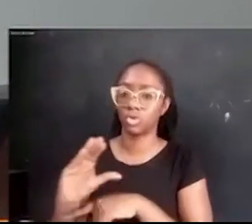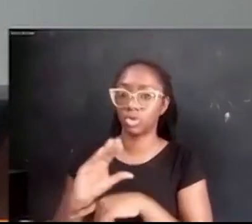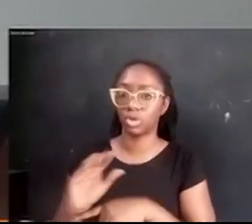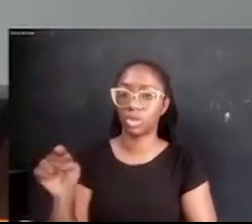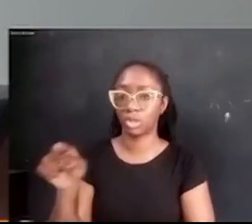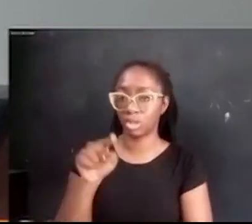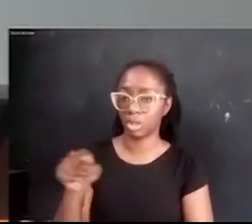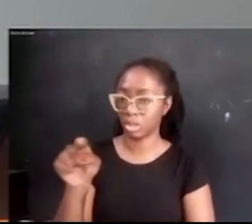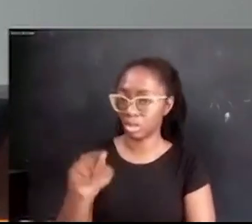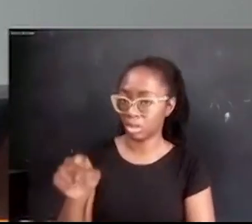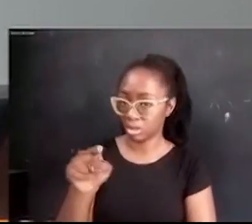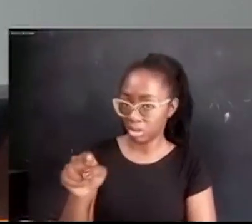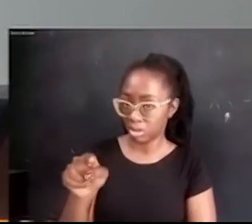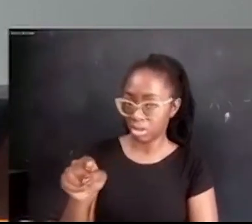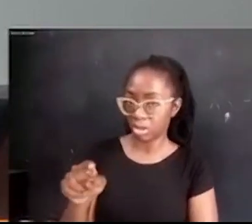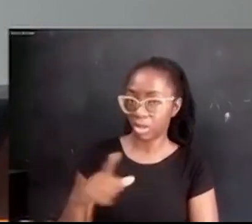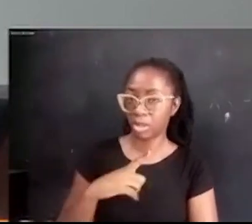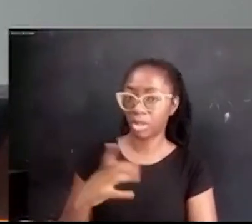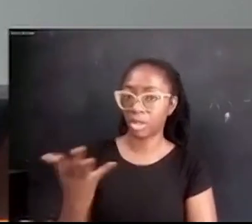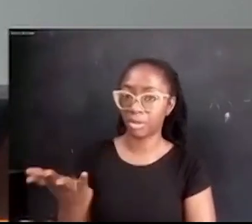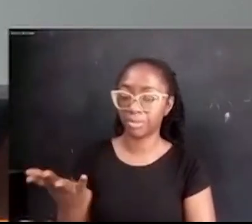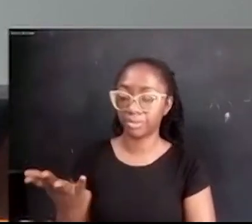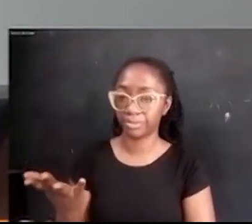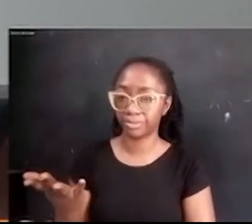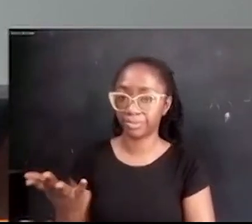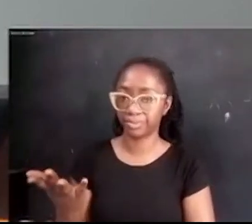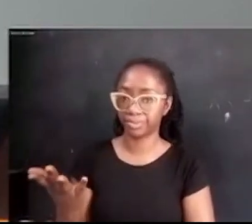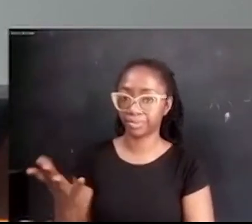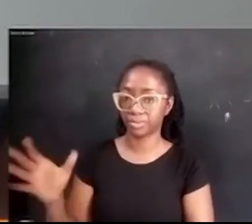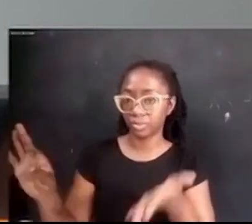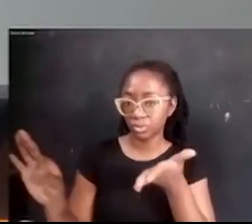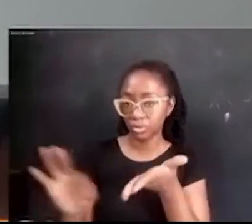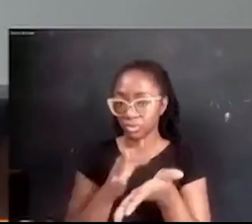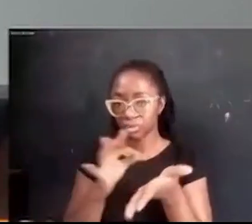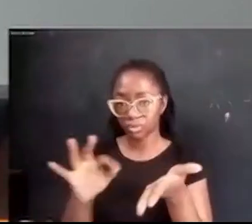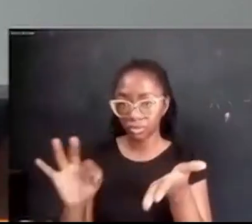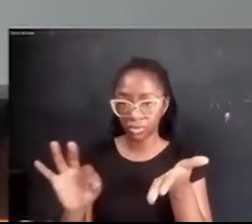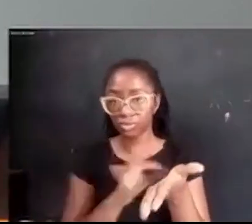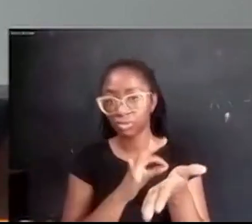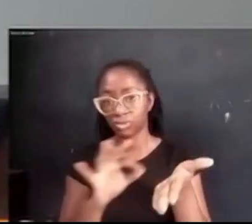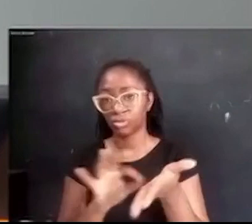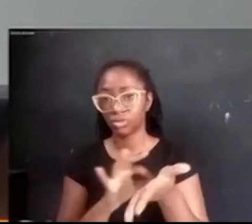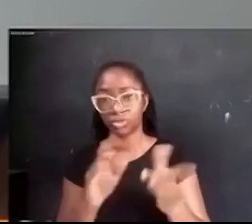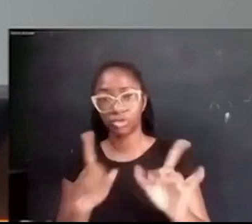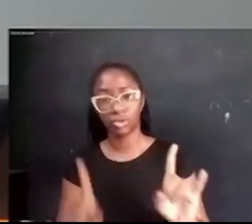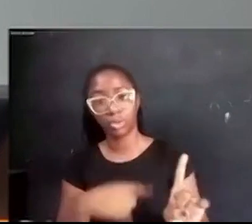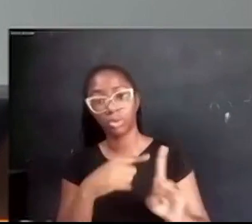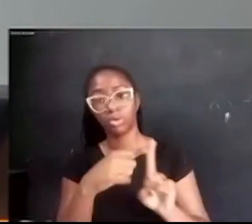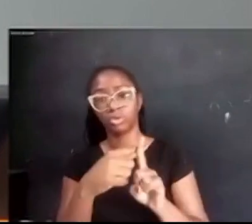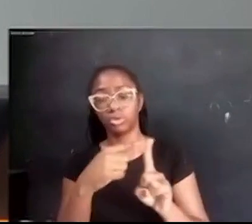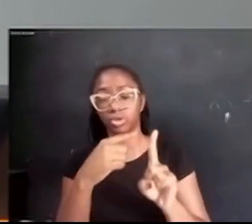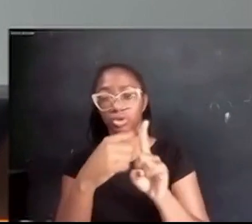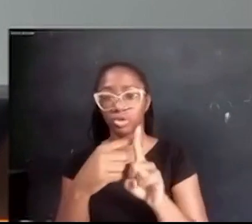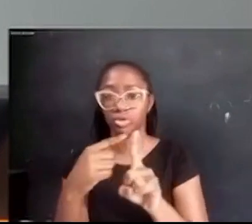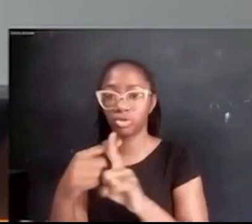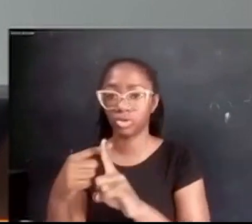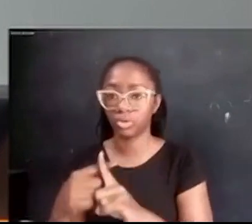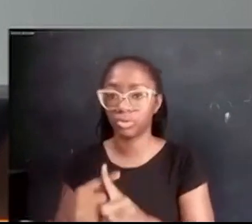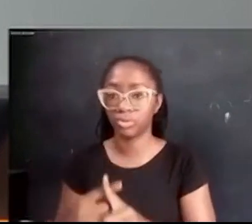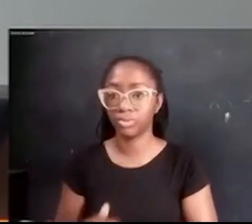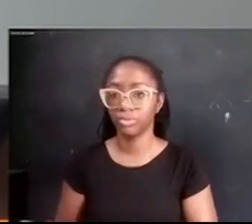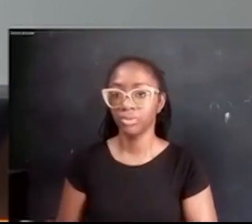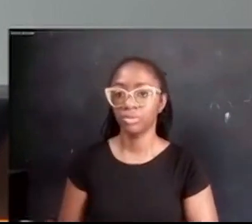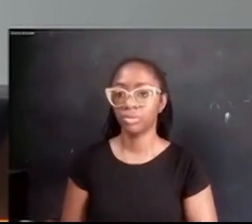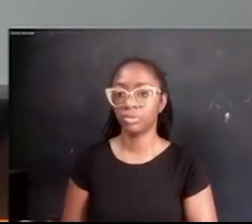Illustrat, es la ah, inscripción, la positivización de la doctrina de Sieyès. Dice,